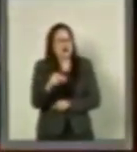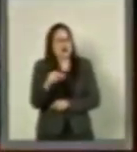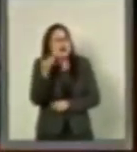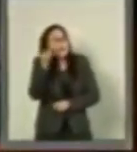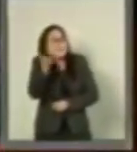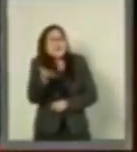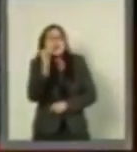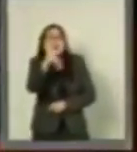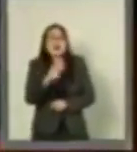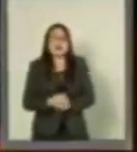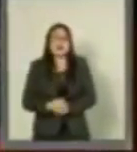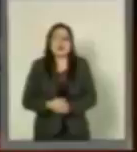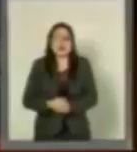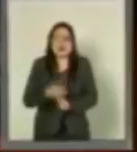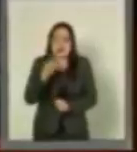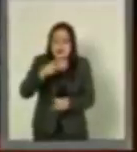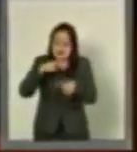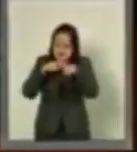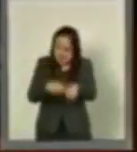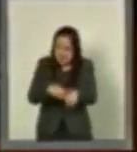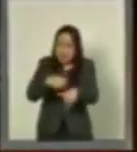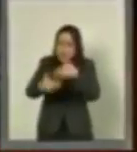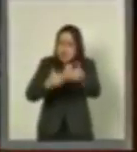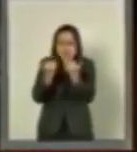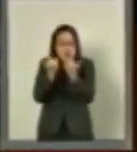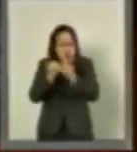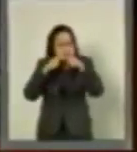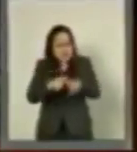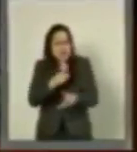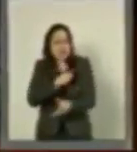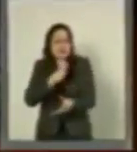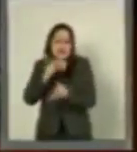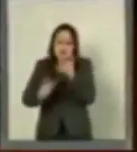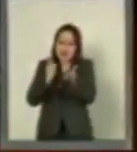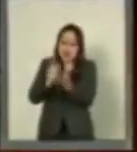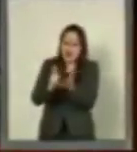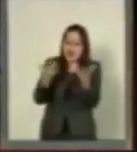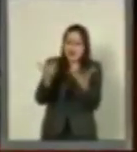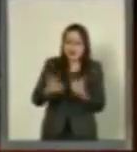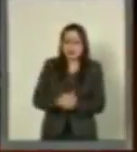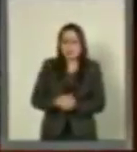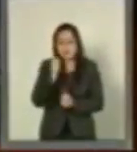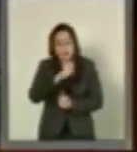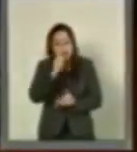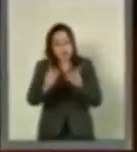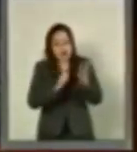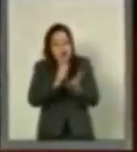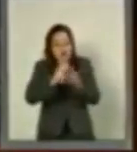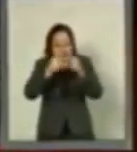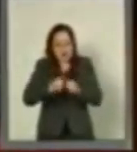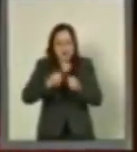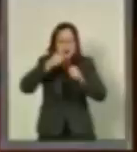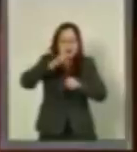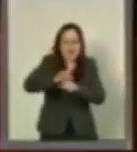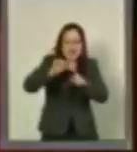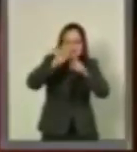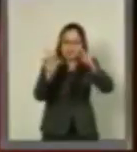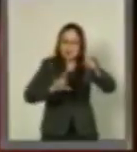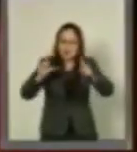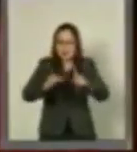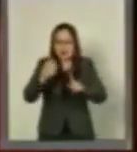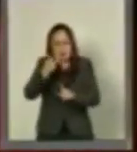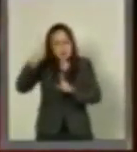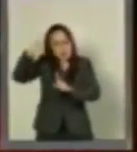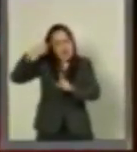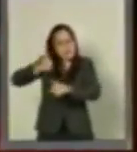es que si esto va a seguir, hay que regularlo. Y esta ley no es para las Fuerzas Armadas, y yo quisiera